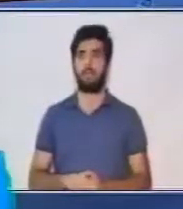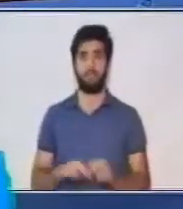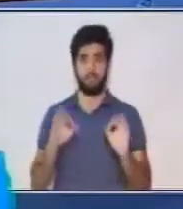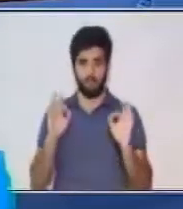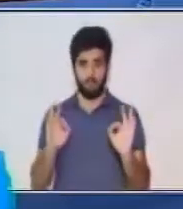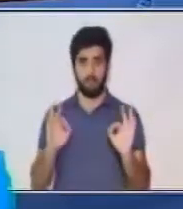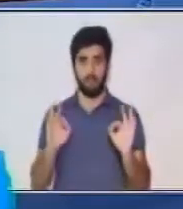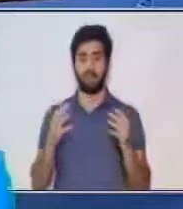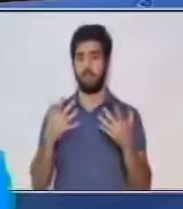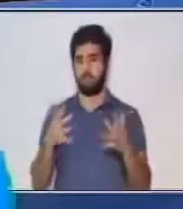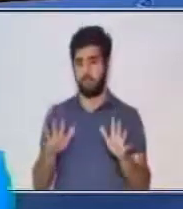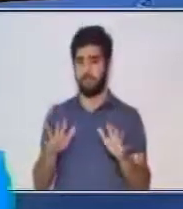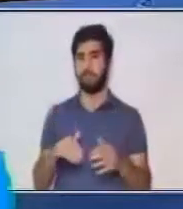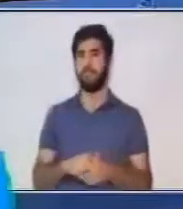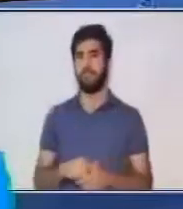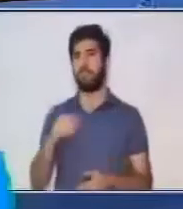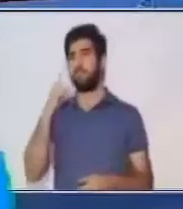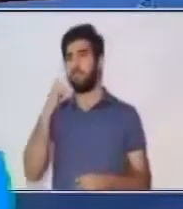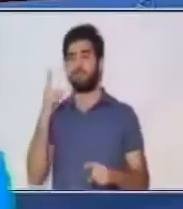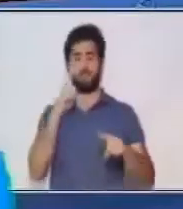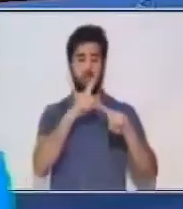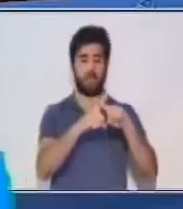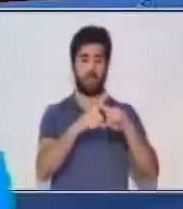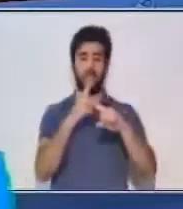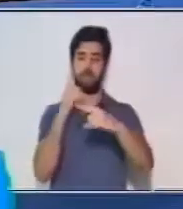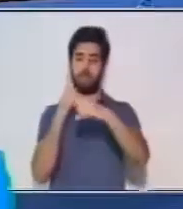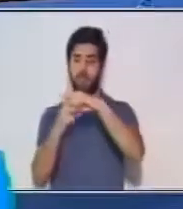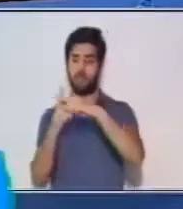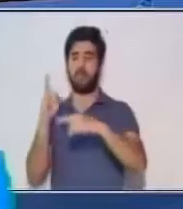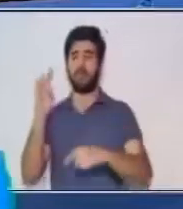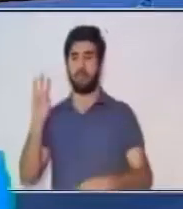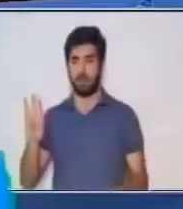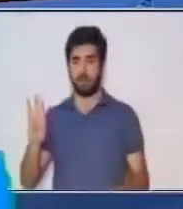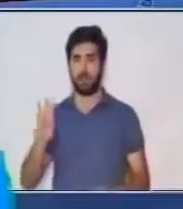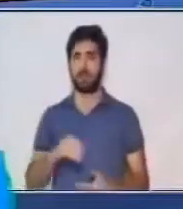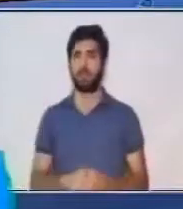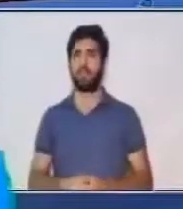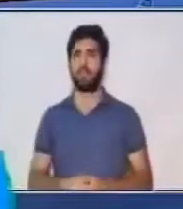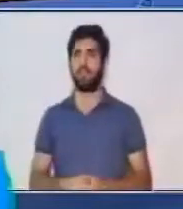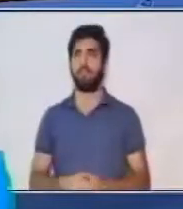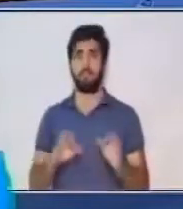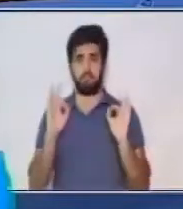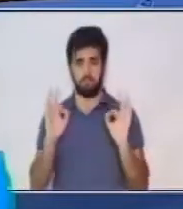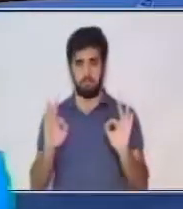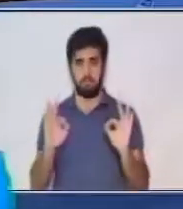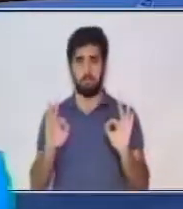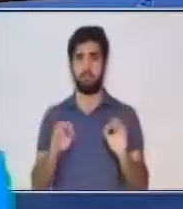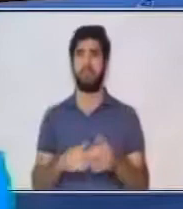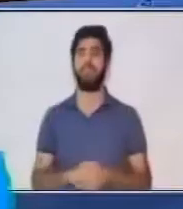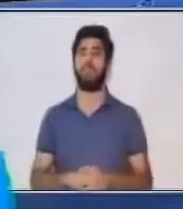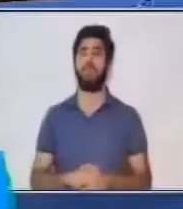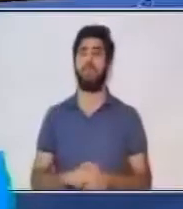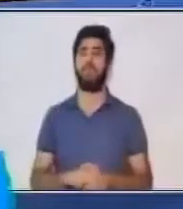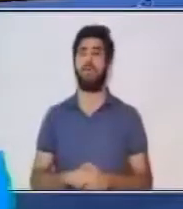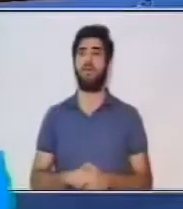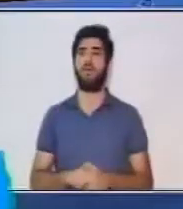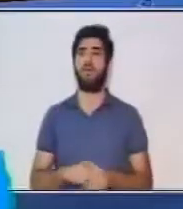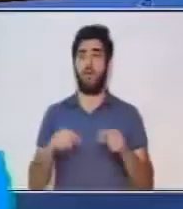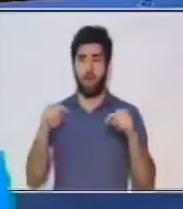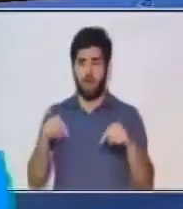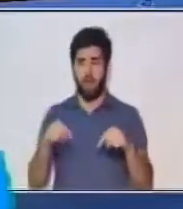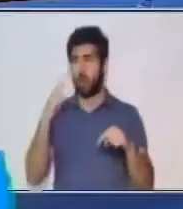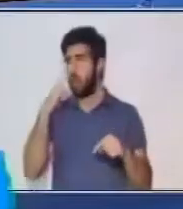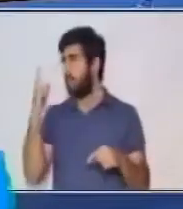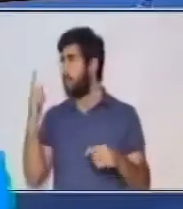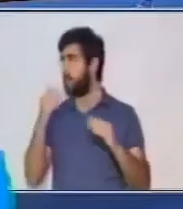Tenemos ahí x más 3. Ok. Ahora, veamos